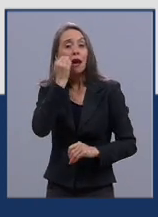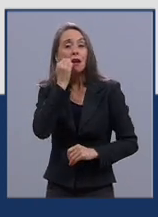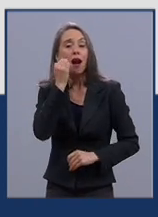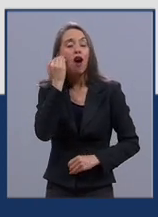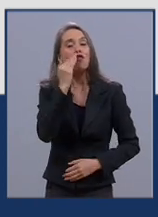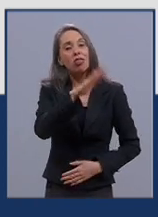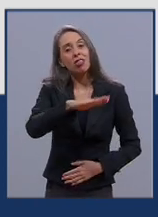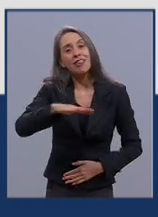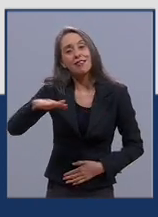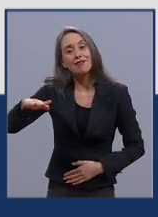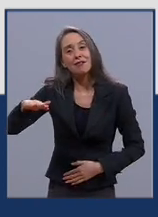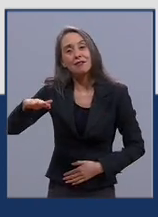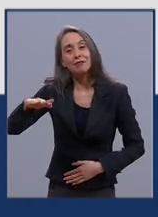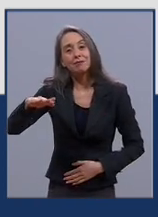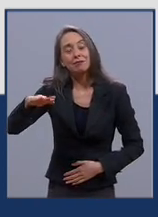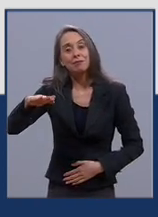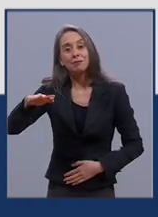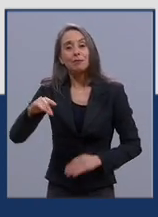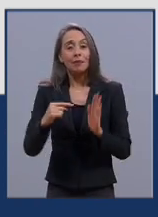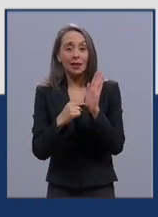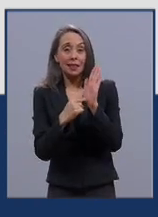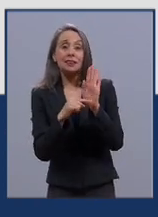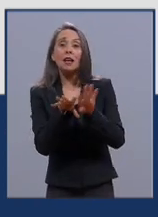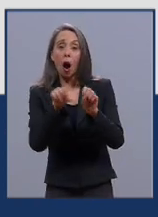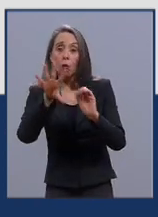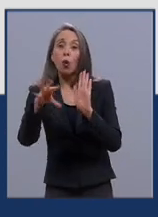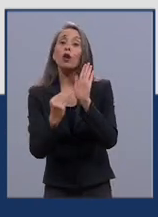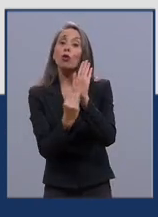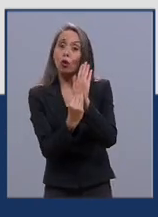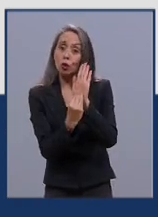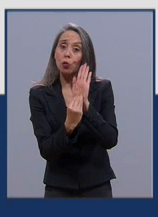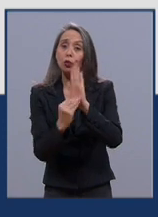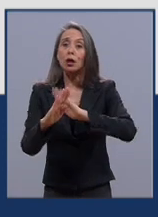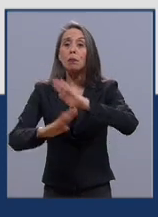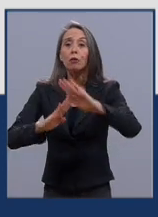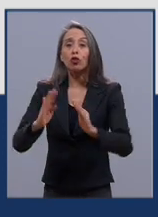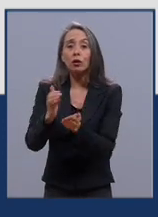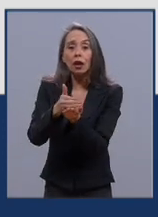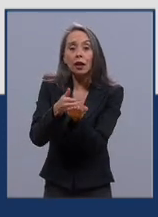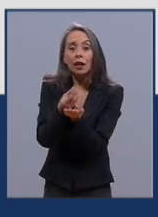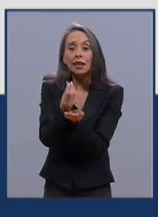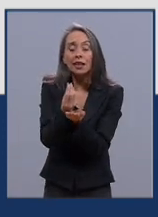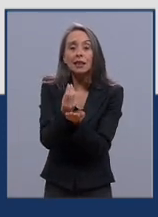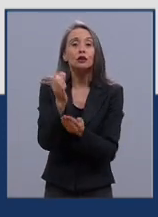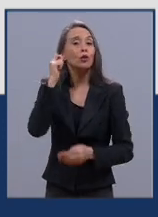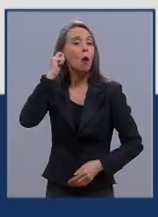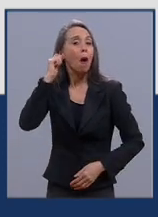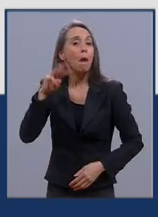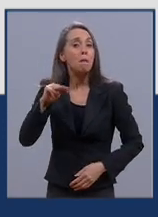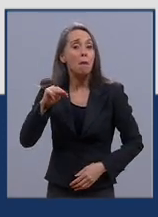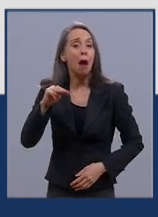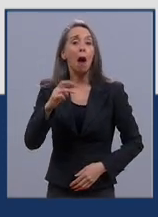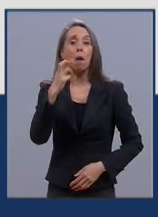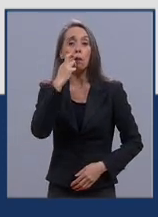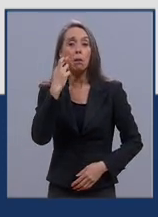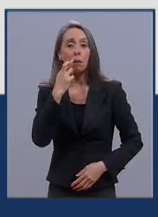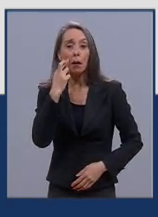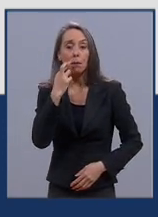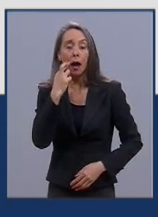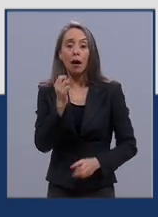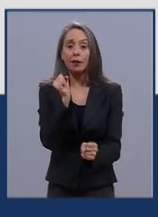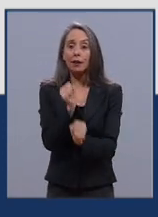los niños el acuerdo incluye proteger los ingresos de las madres y padres